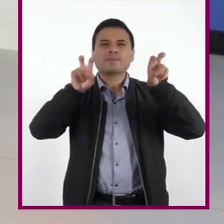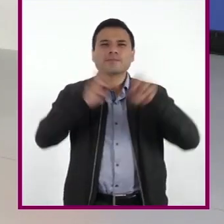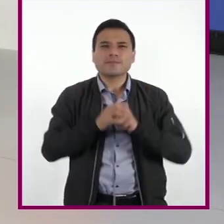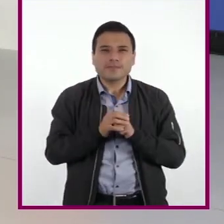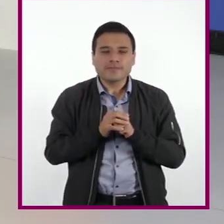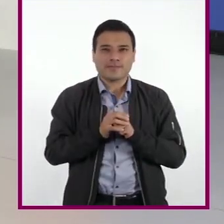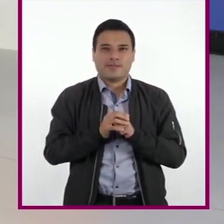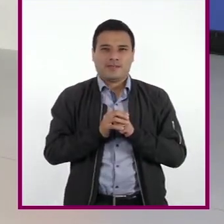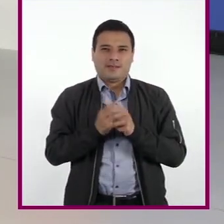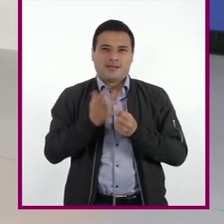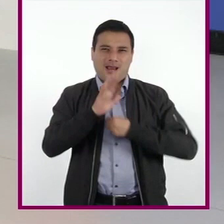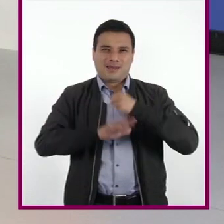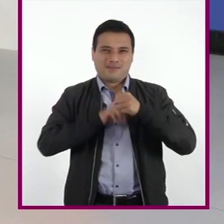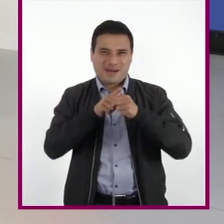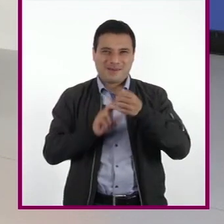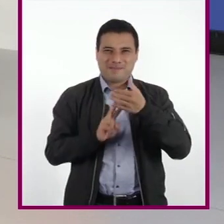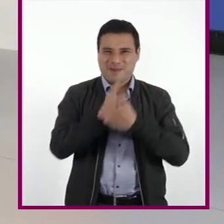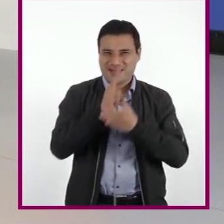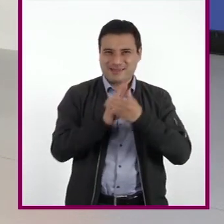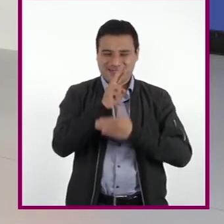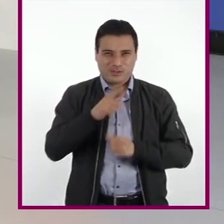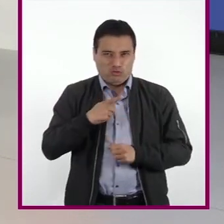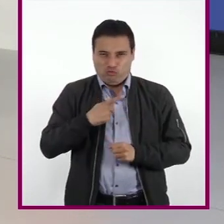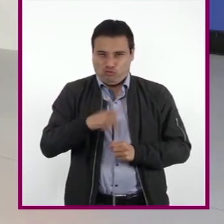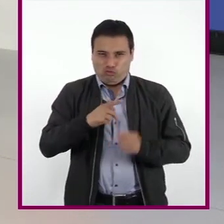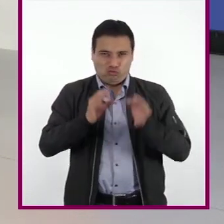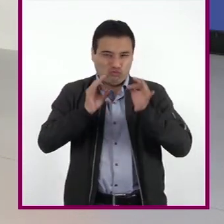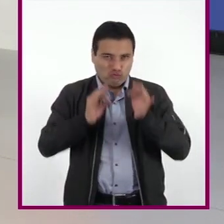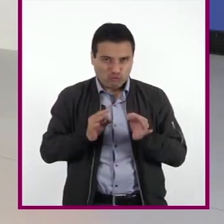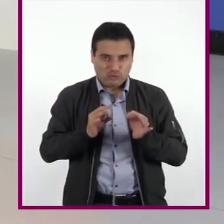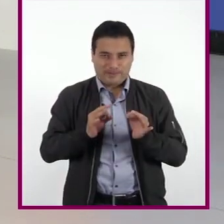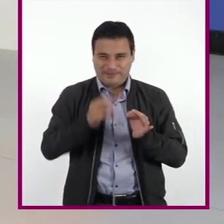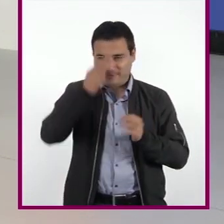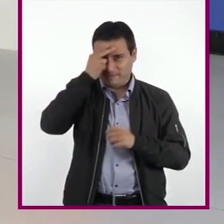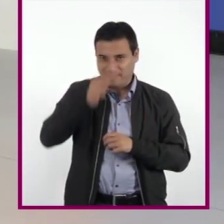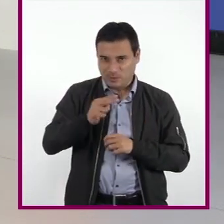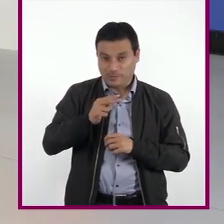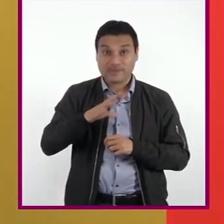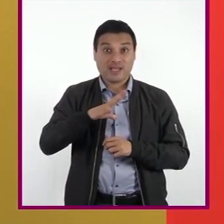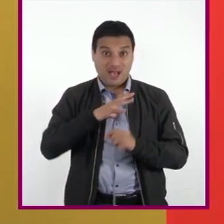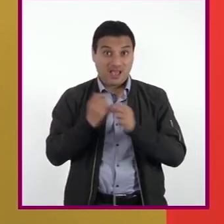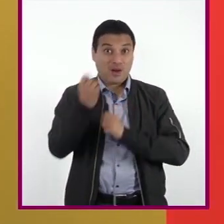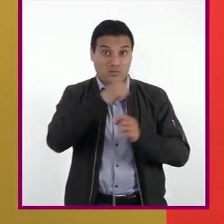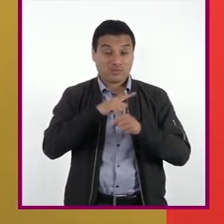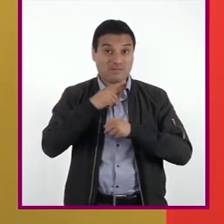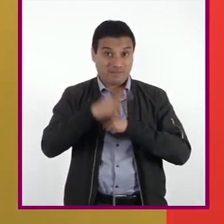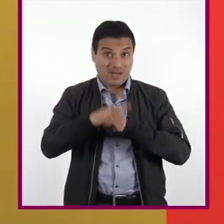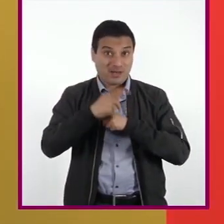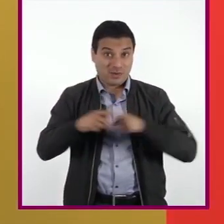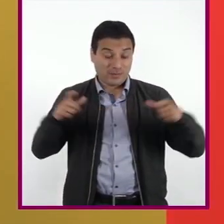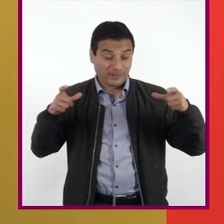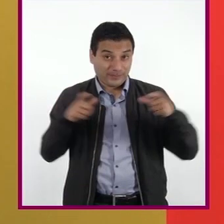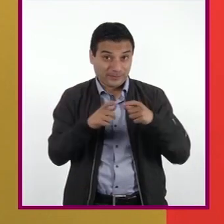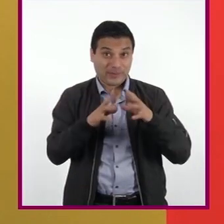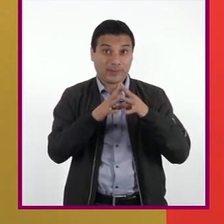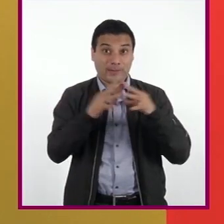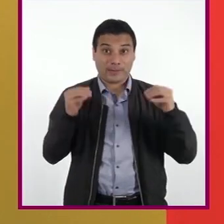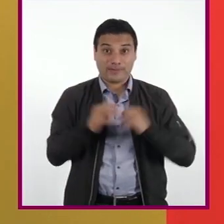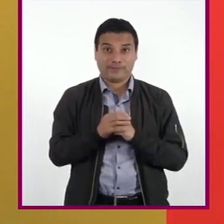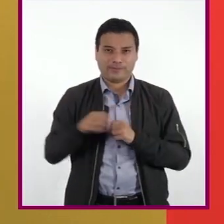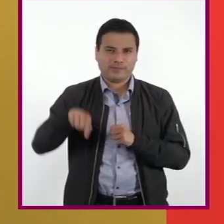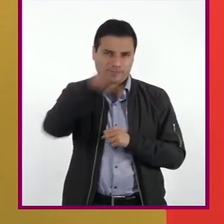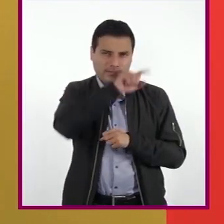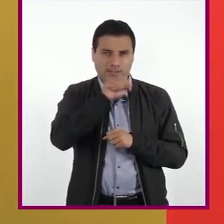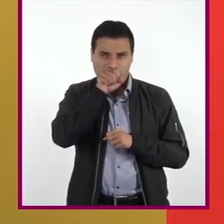endémicos, también aquellos que se encuentran amenazados y los que se hallan en peligro de extinción. A su vez, reconocieron